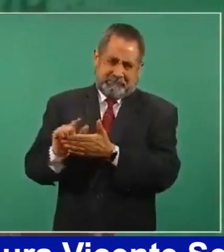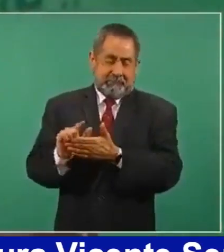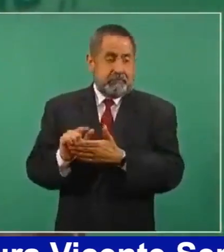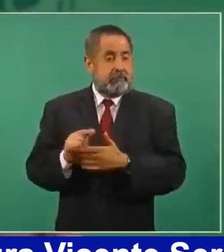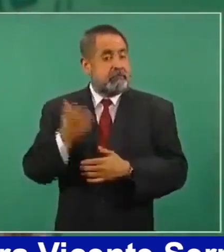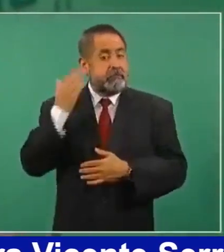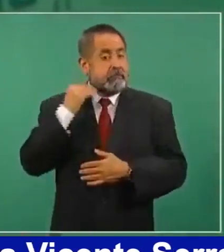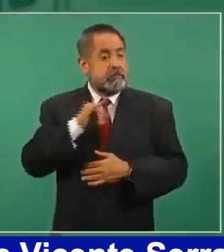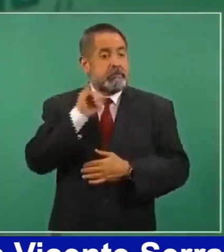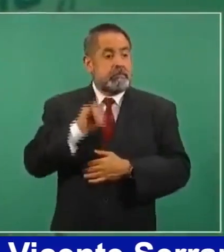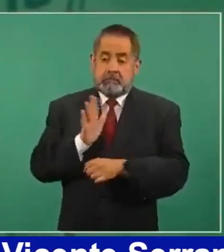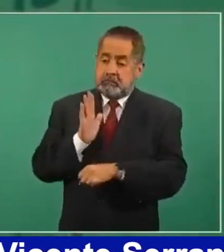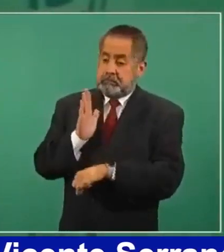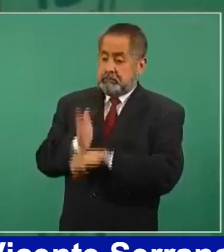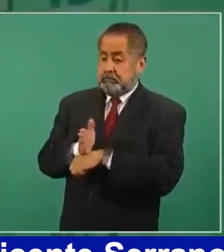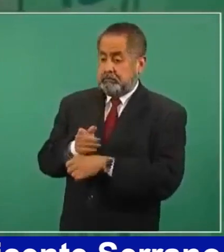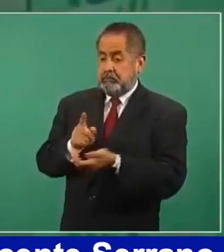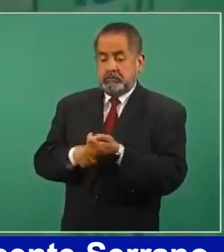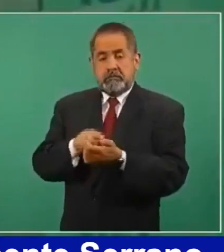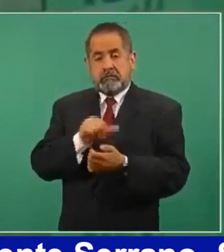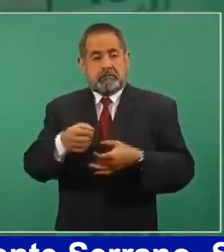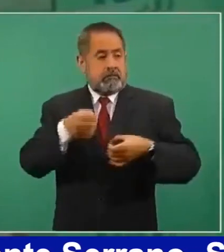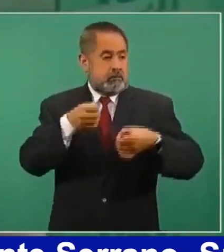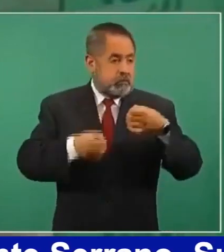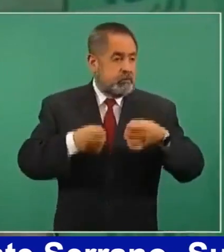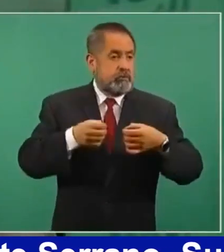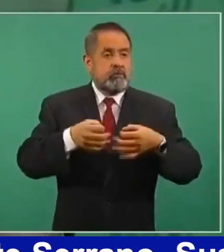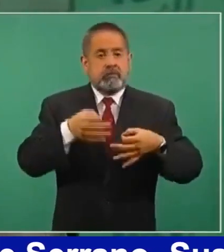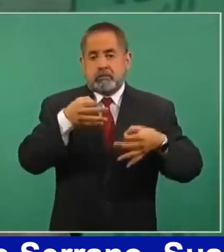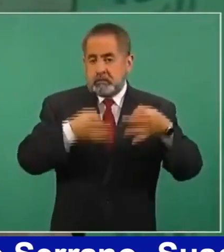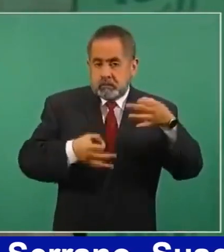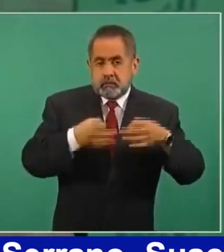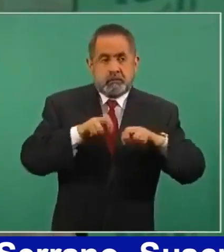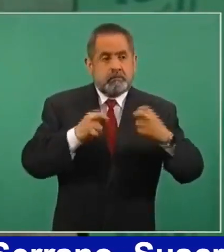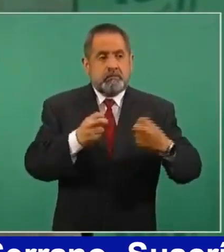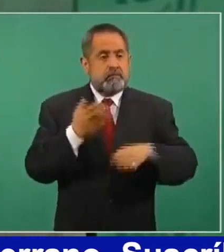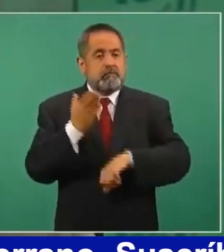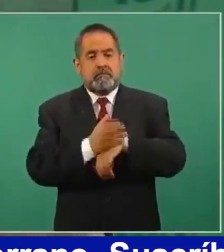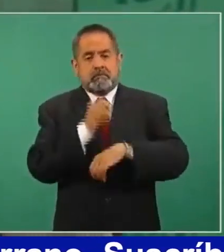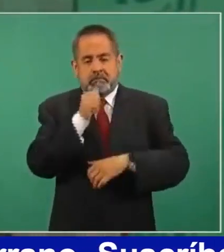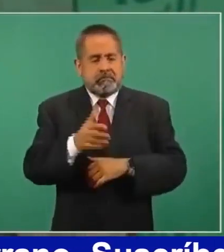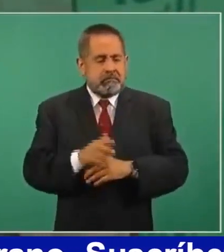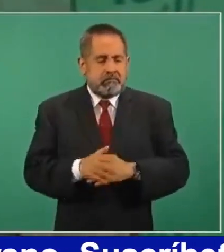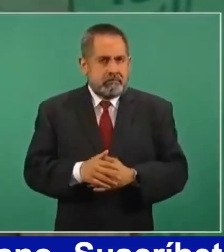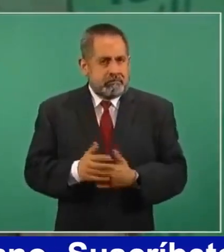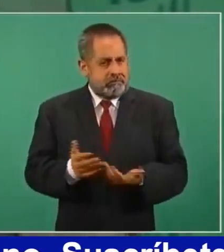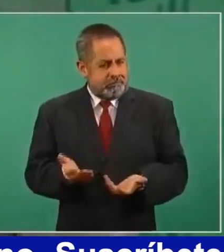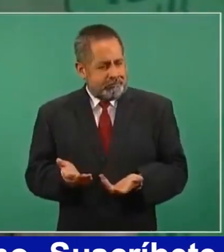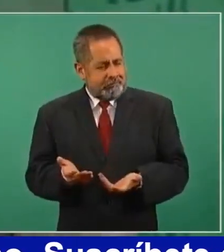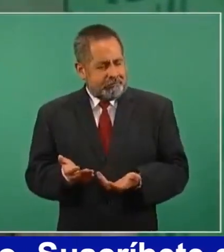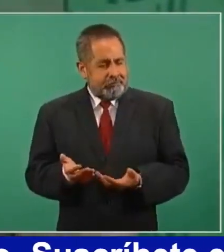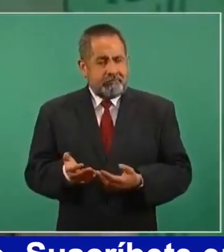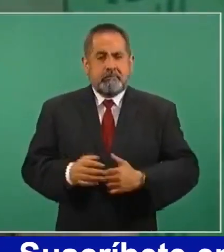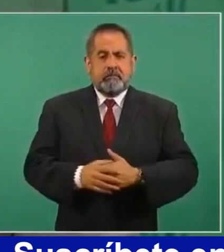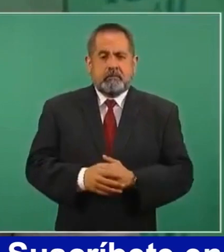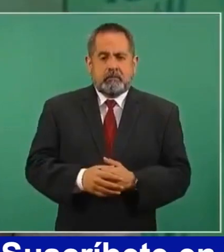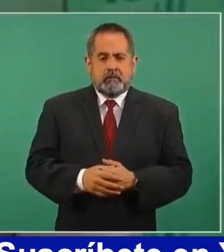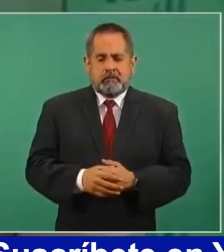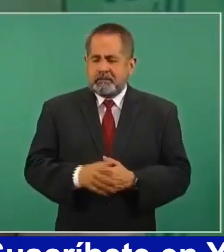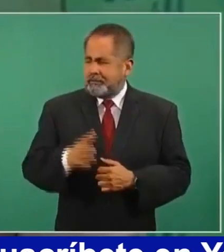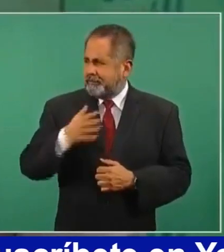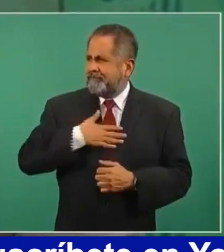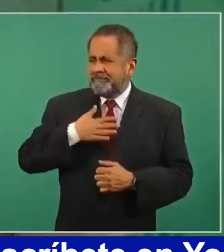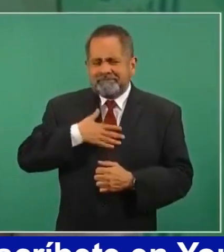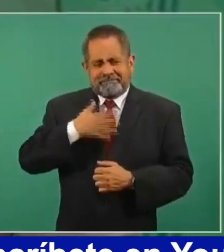se castigaba a un juez, a un magistrado, a un ministro. A mí me gustaría que se hiciera